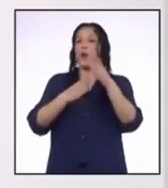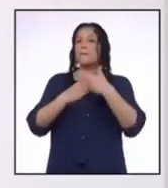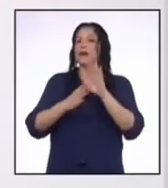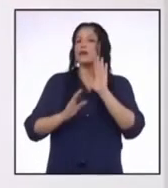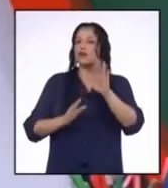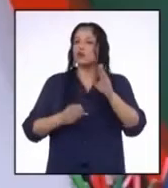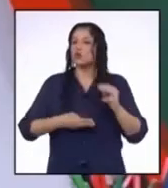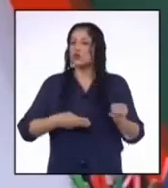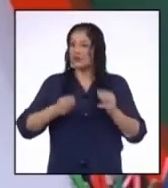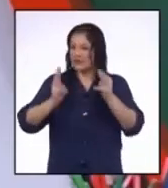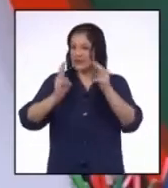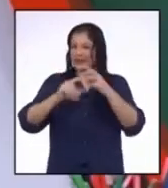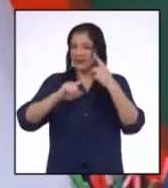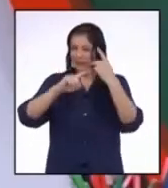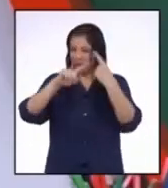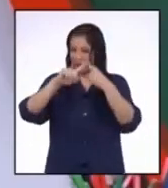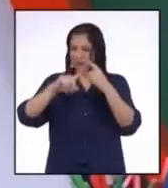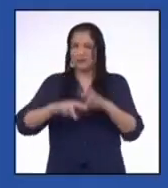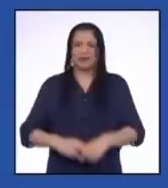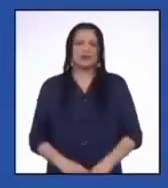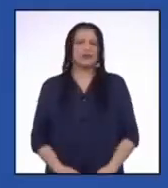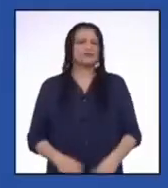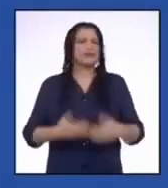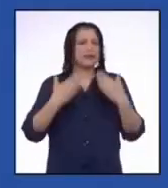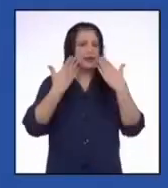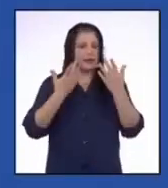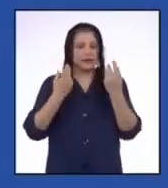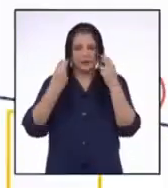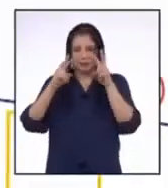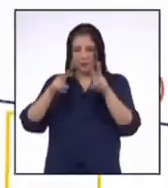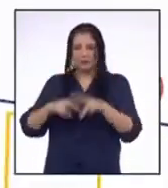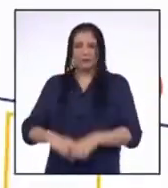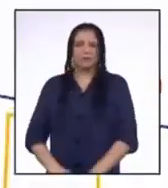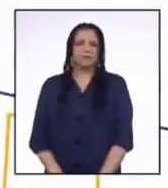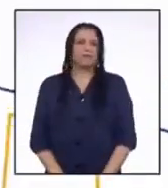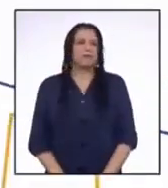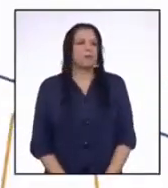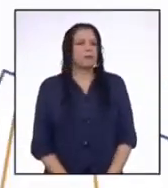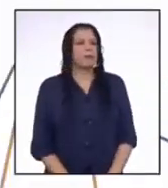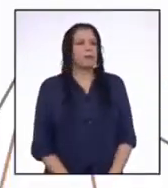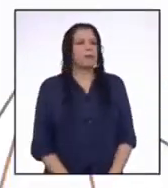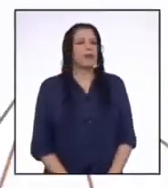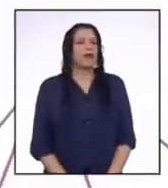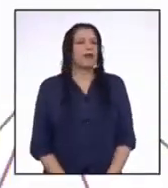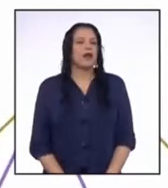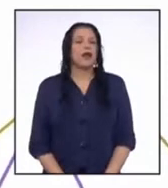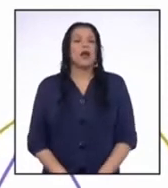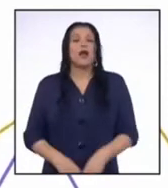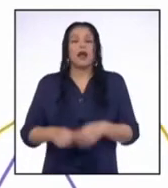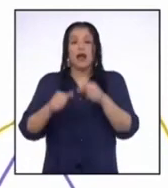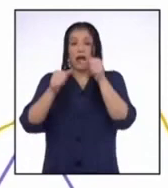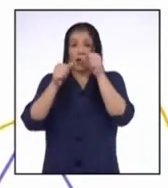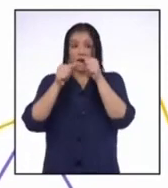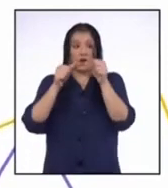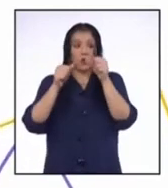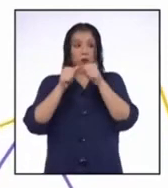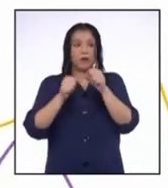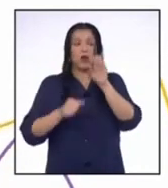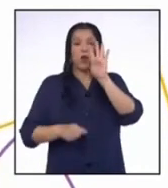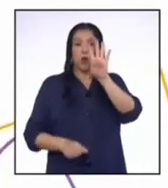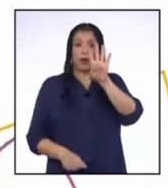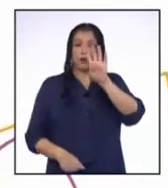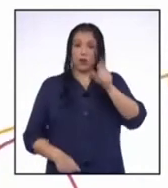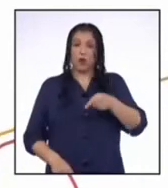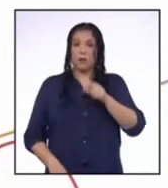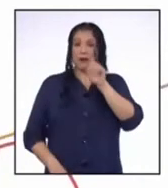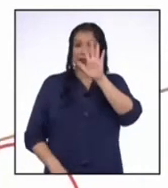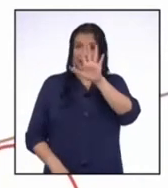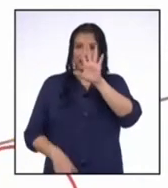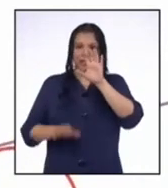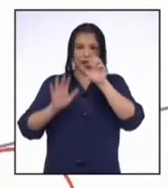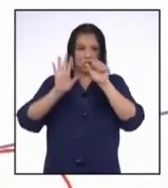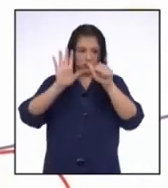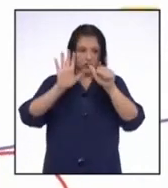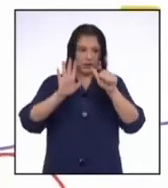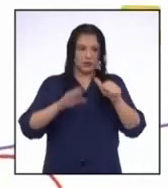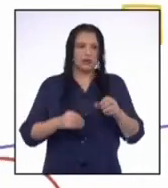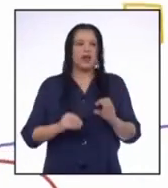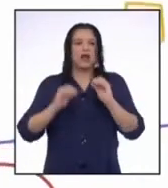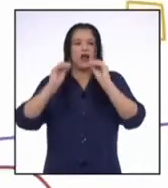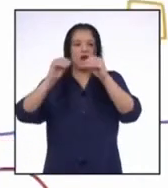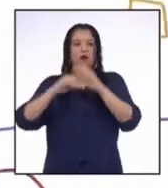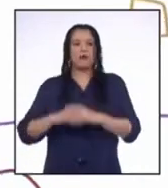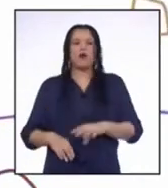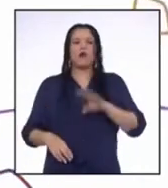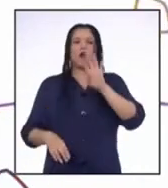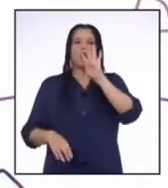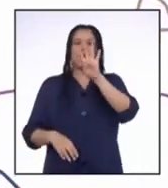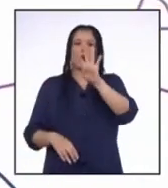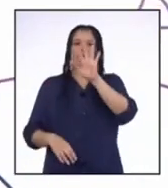tu estrategia. Muchas gracias, profesora. Aquí va. El número 4 enteros 56 centésimos lo expreso como la fracción